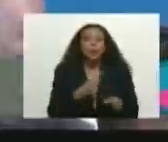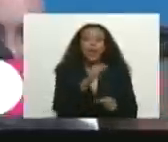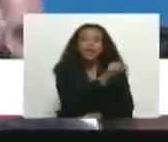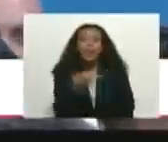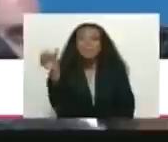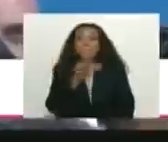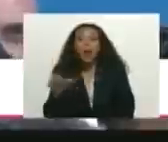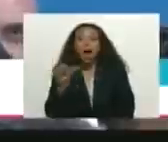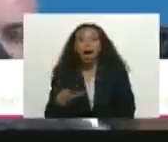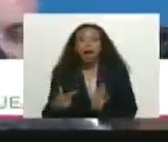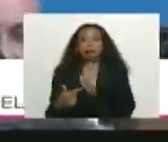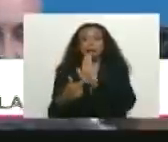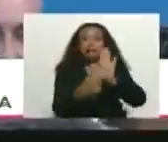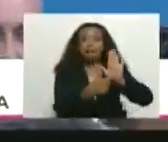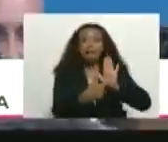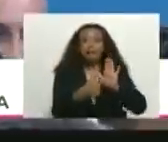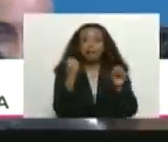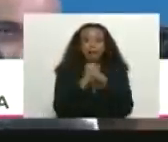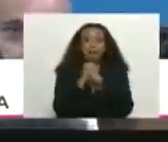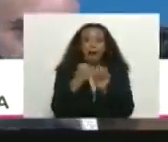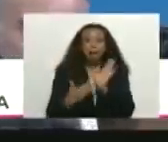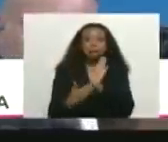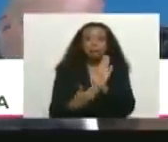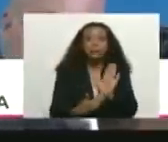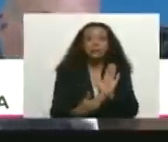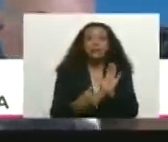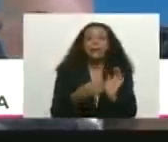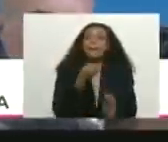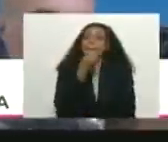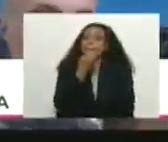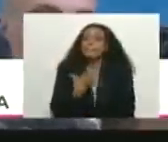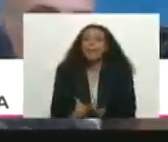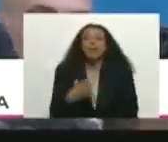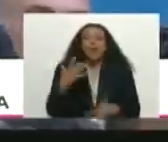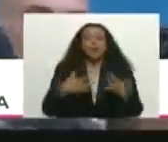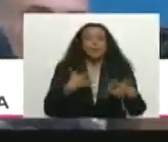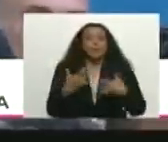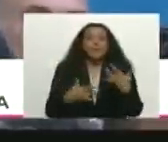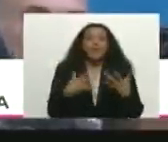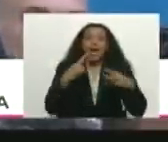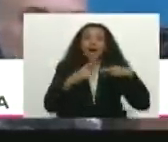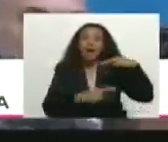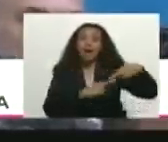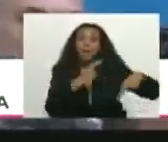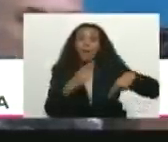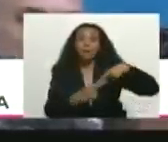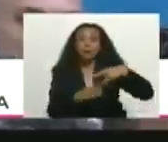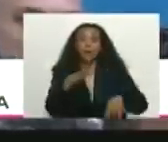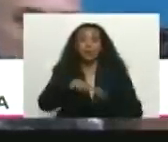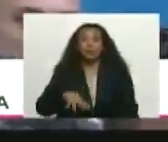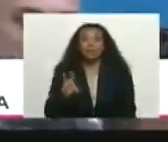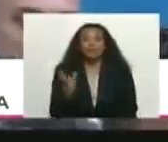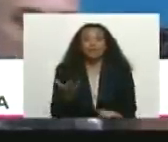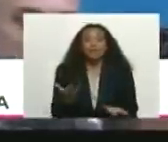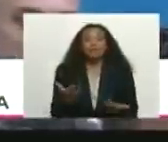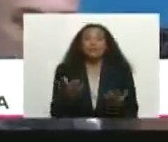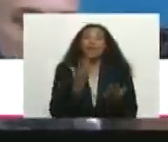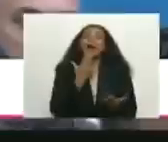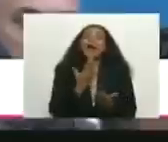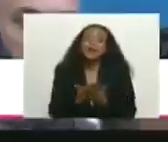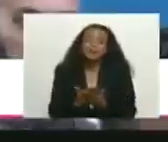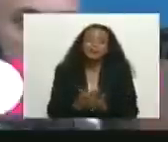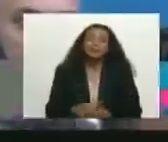se refleja acá y es muy hermoso ver la gran actividad que la revolución está impulsando. Por eso, muchas